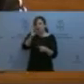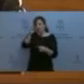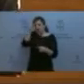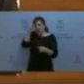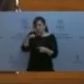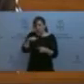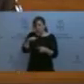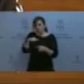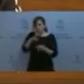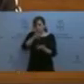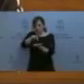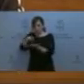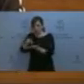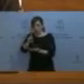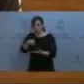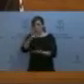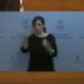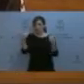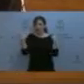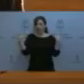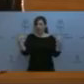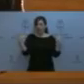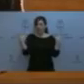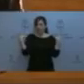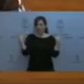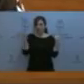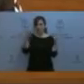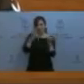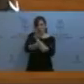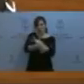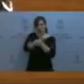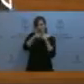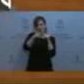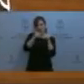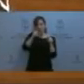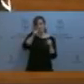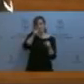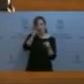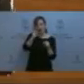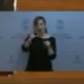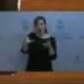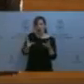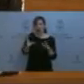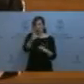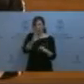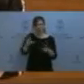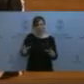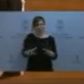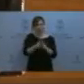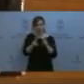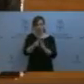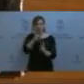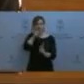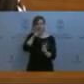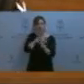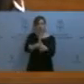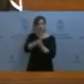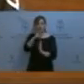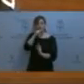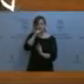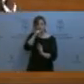centros, que la gimnasia se explique en Bable o que las ciencias sociales se expliquen en Bable,